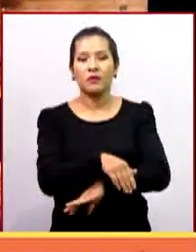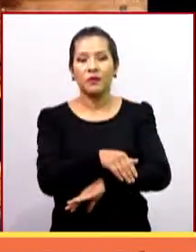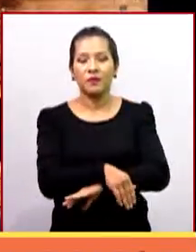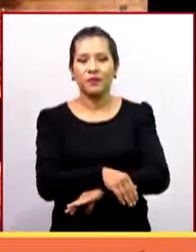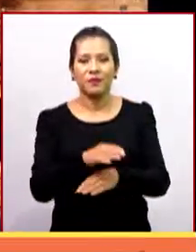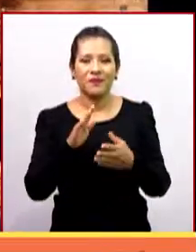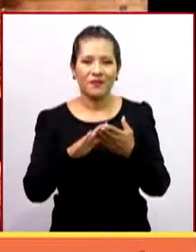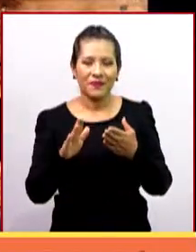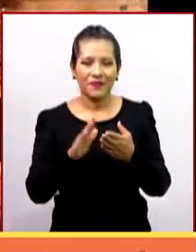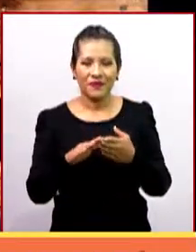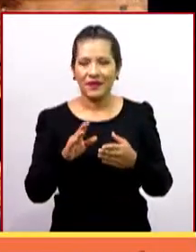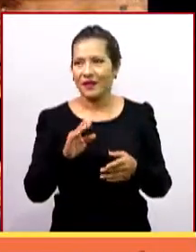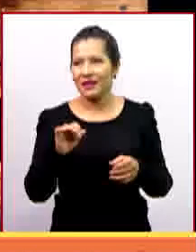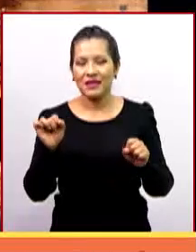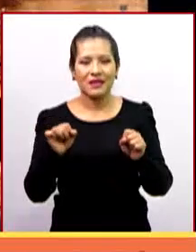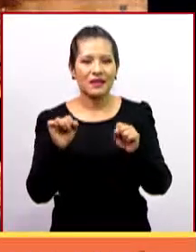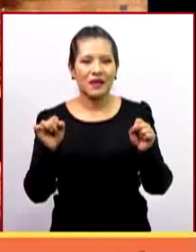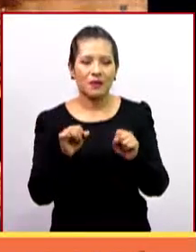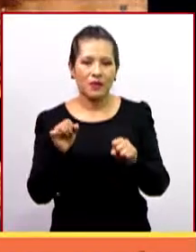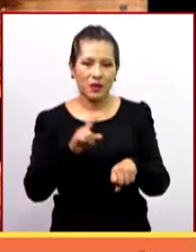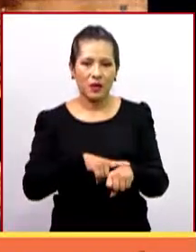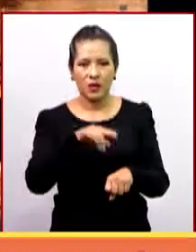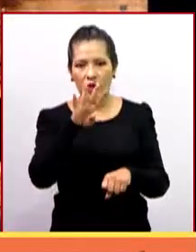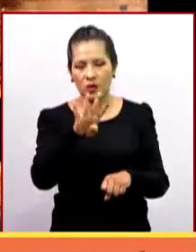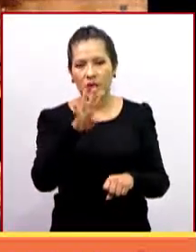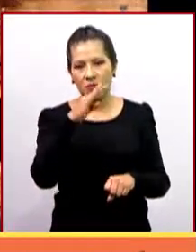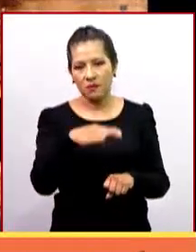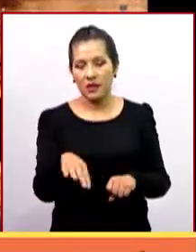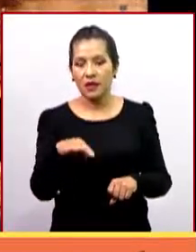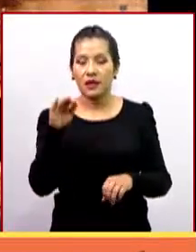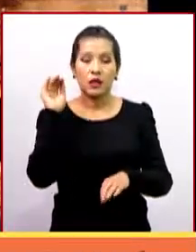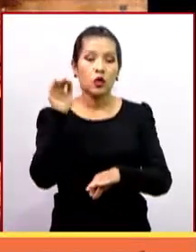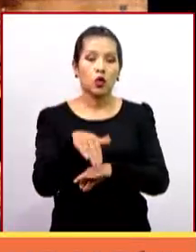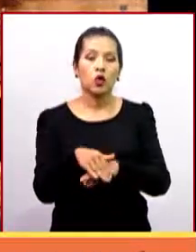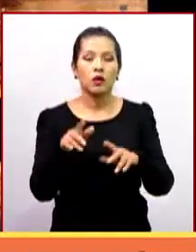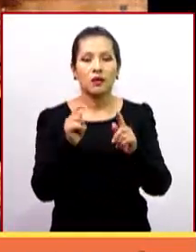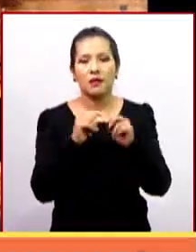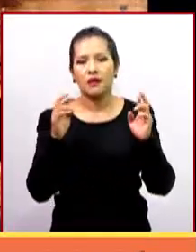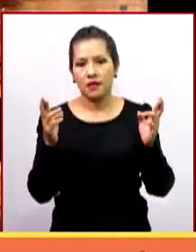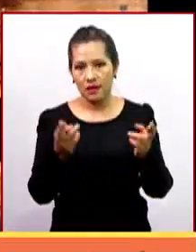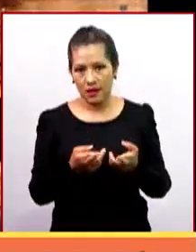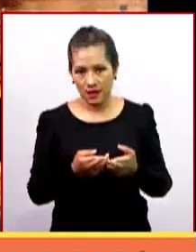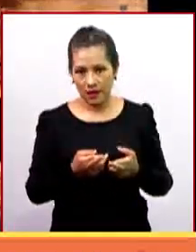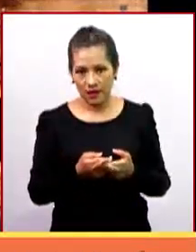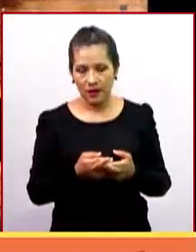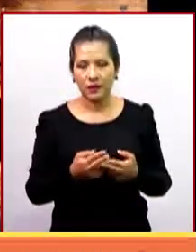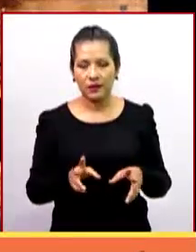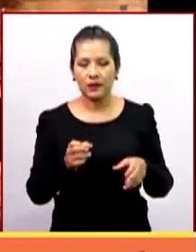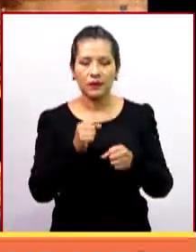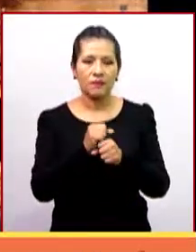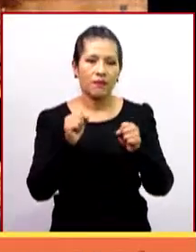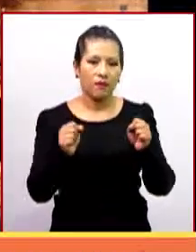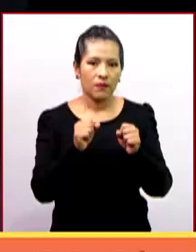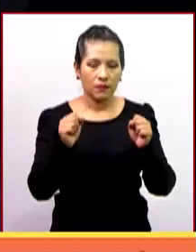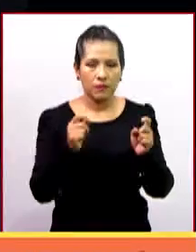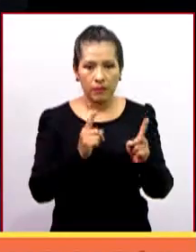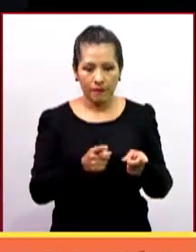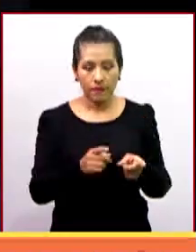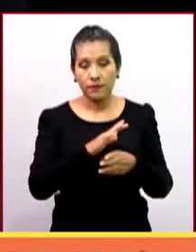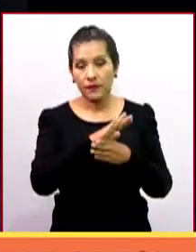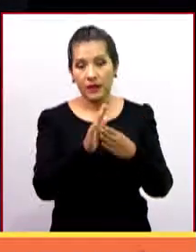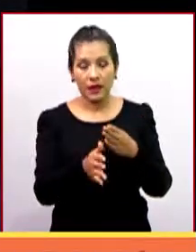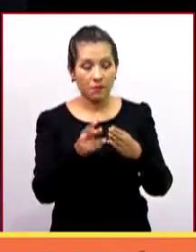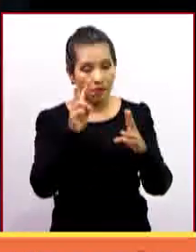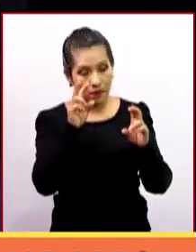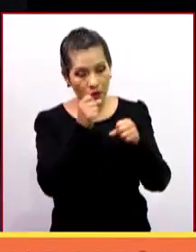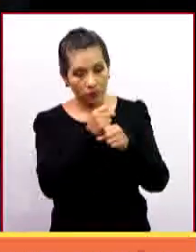en la tarde a las 4:30, pero en la noche hay un taller, eso no me quiero olvidar que es fundamental. La obra ¿hoy? Viene con taller el sábado mismo. Ah, el mismo sábado. Ves la obra y